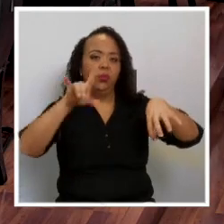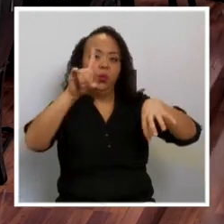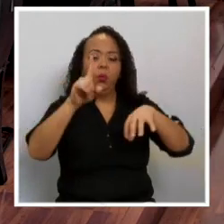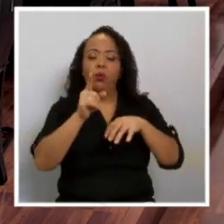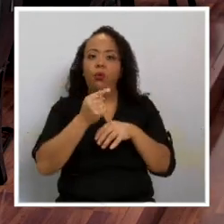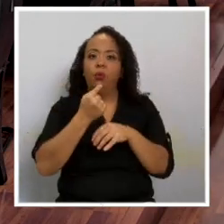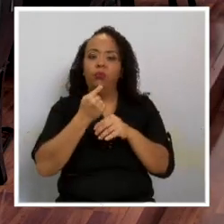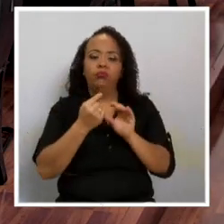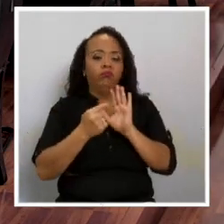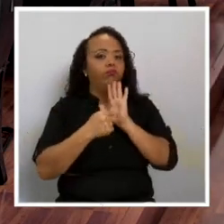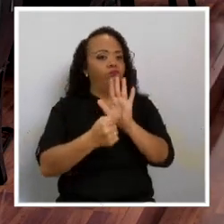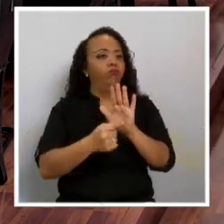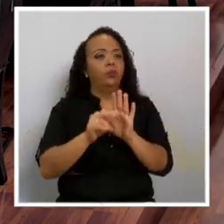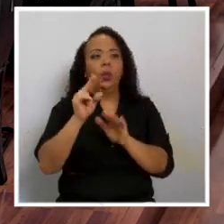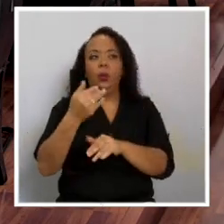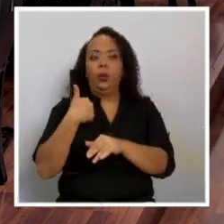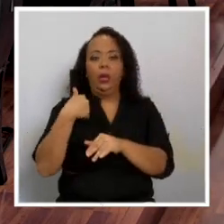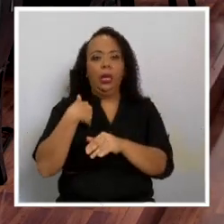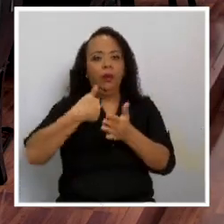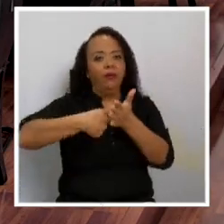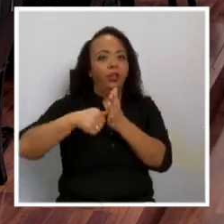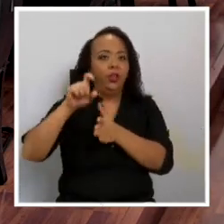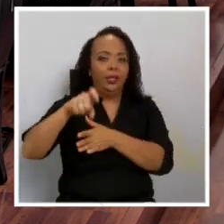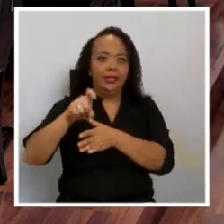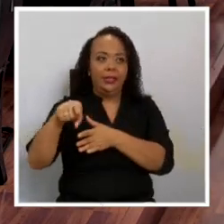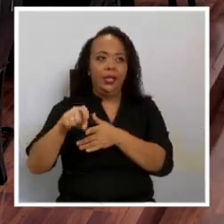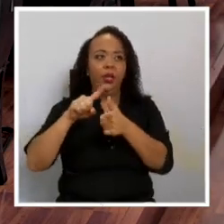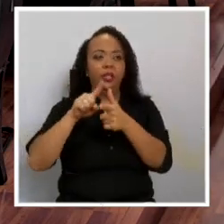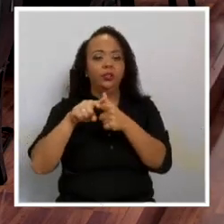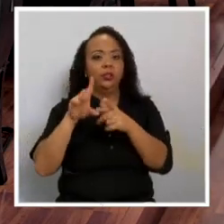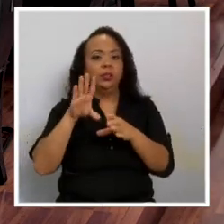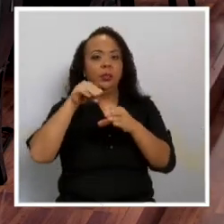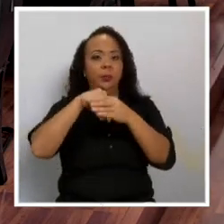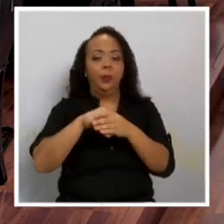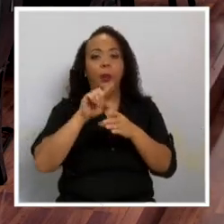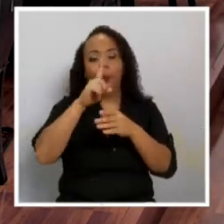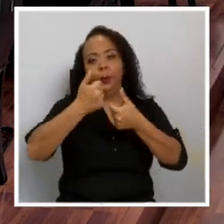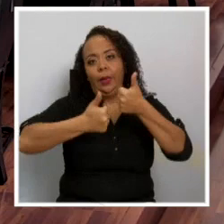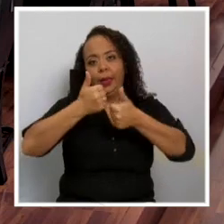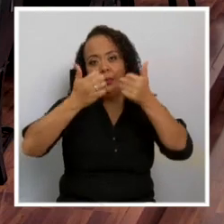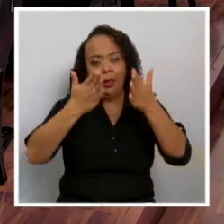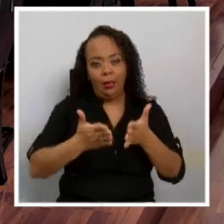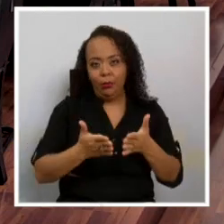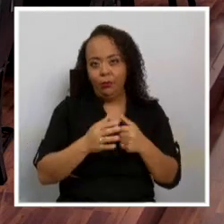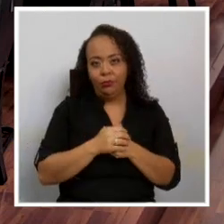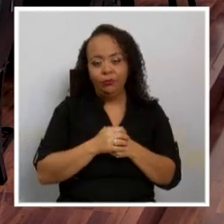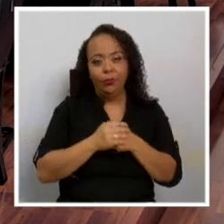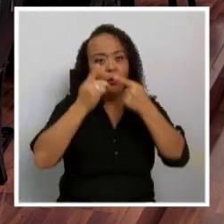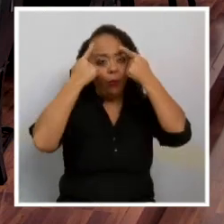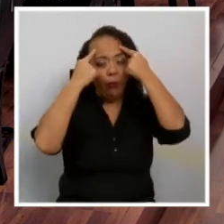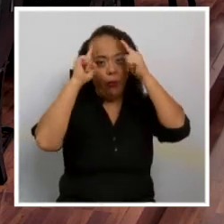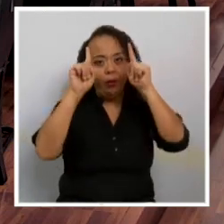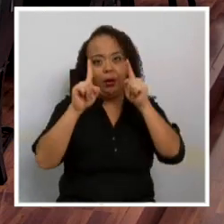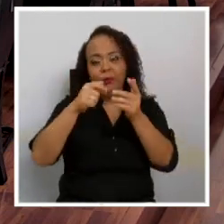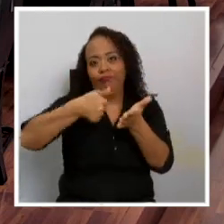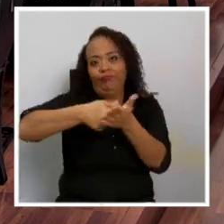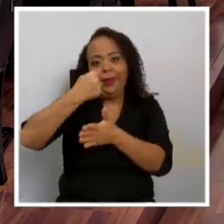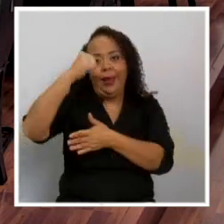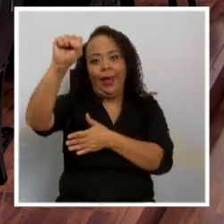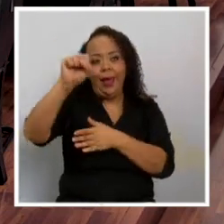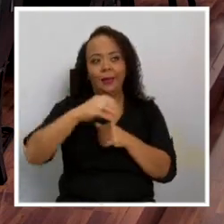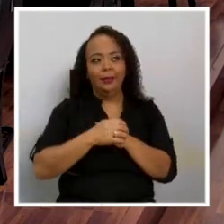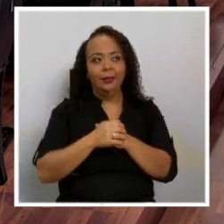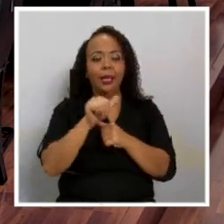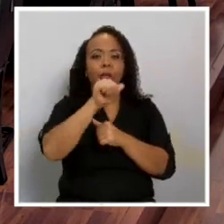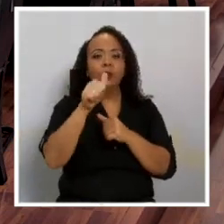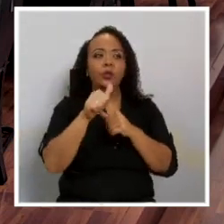que no tiene los votos necesarios, entonces aunque se una en torno a un candidato difícilmente lograría sacarlo adelante, digo, en el